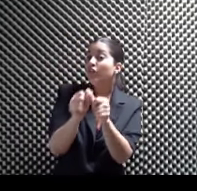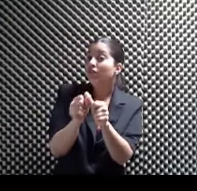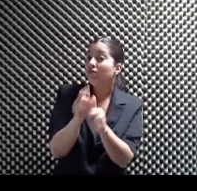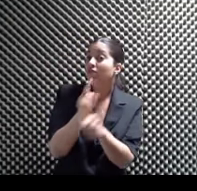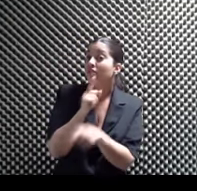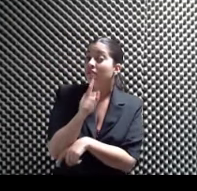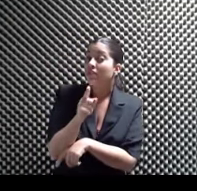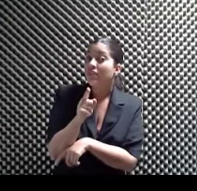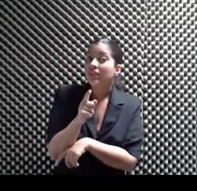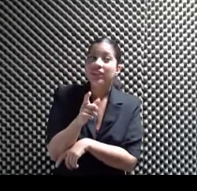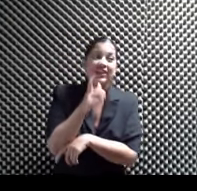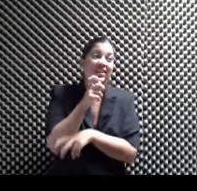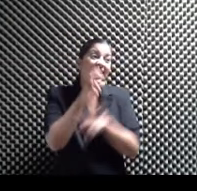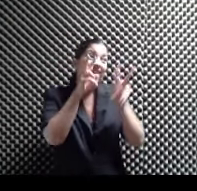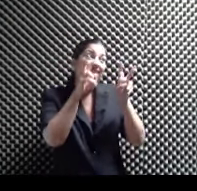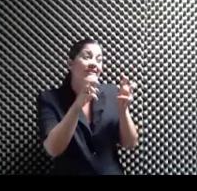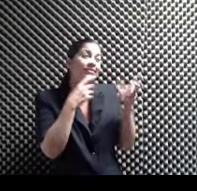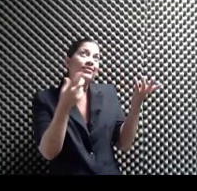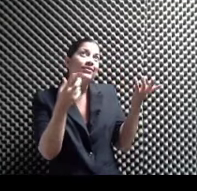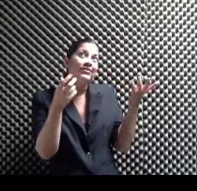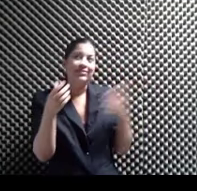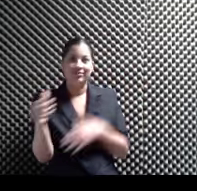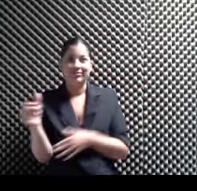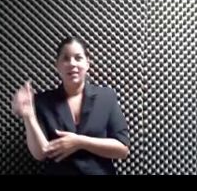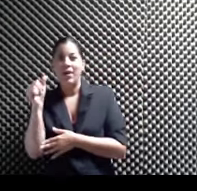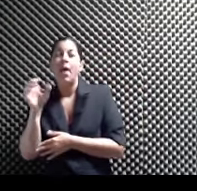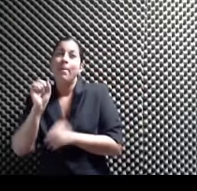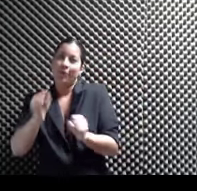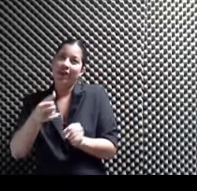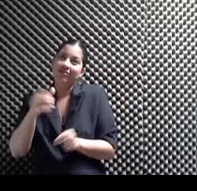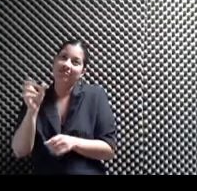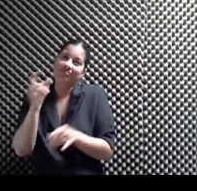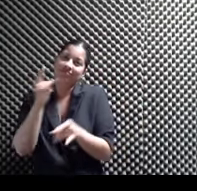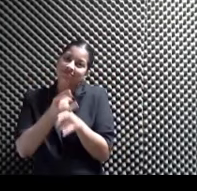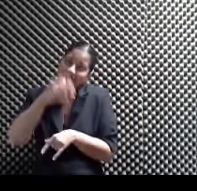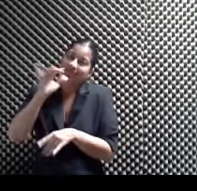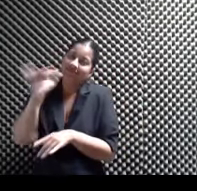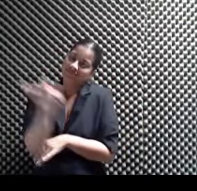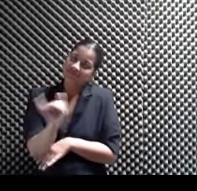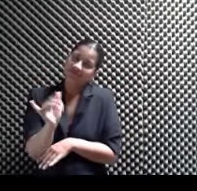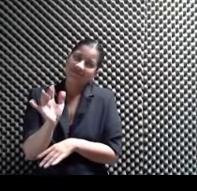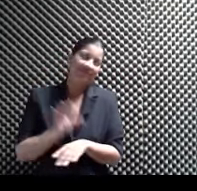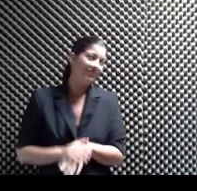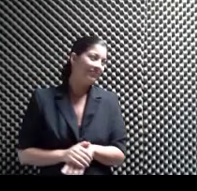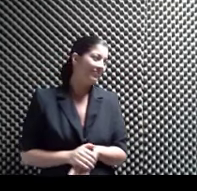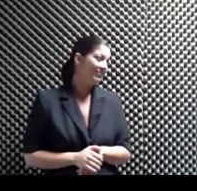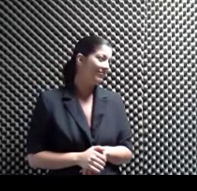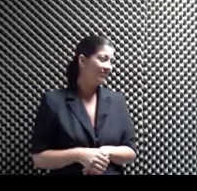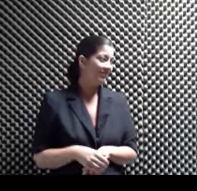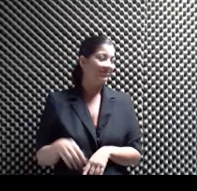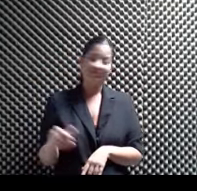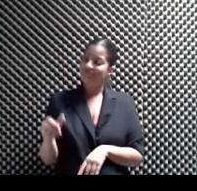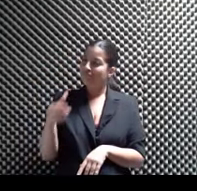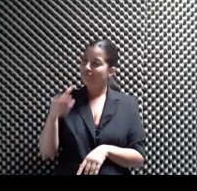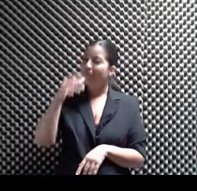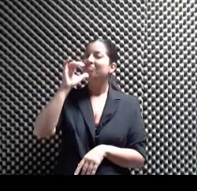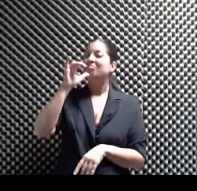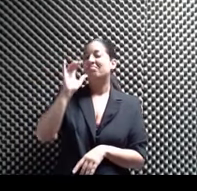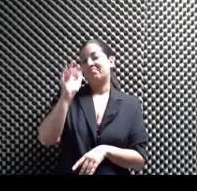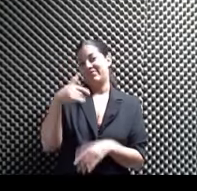del tema Allí tiene la barra Exacto Hay una ventaja En punto fijo A diferencia de otros lugares Se puede dar su palito Se puede dar